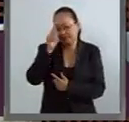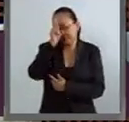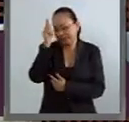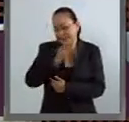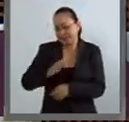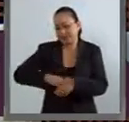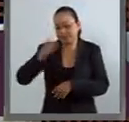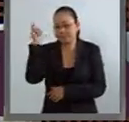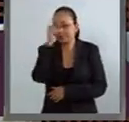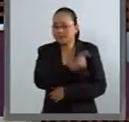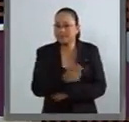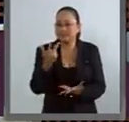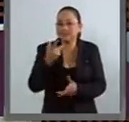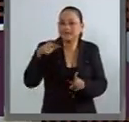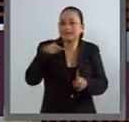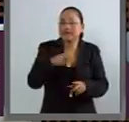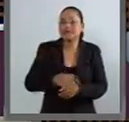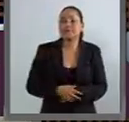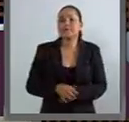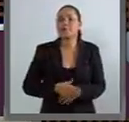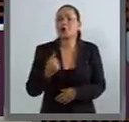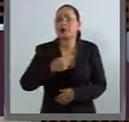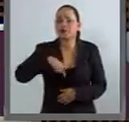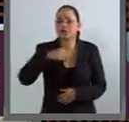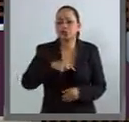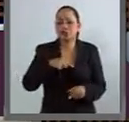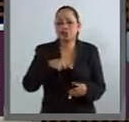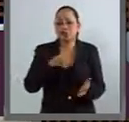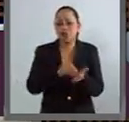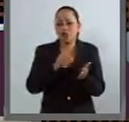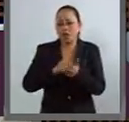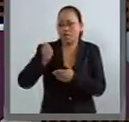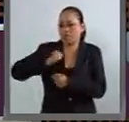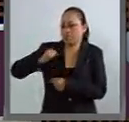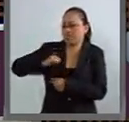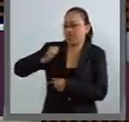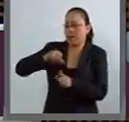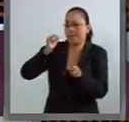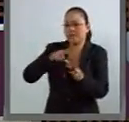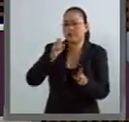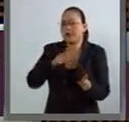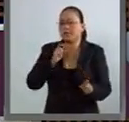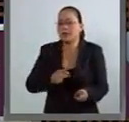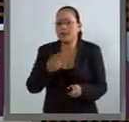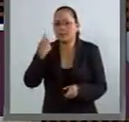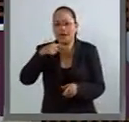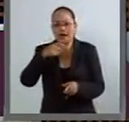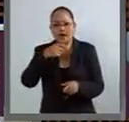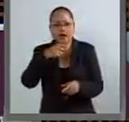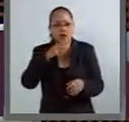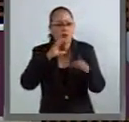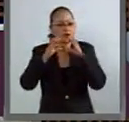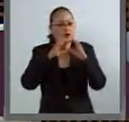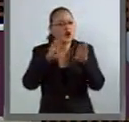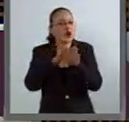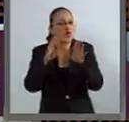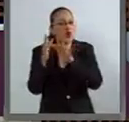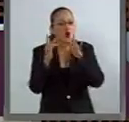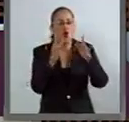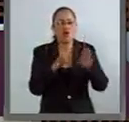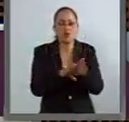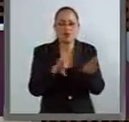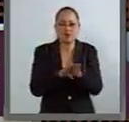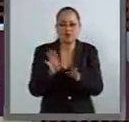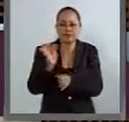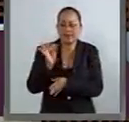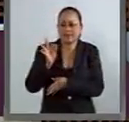más complicado, porque nos vamos a quedar en la era pasada de comunicar a través